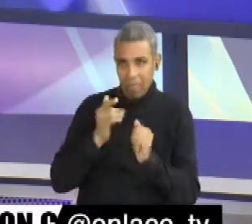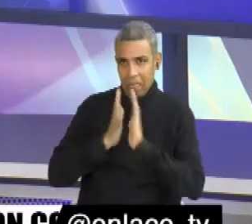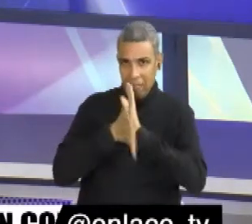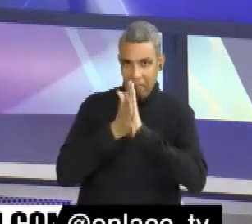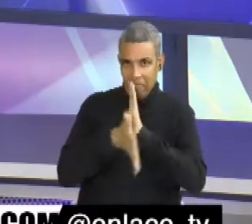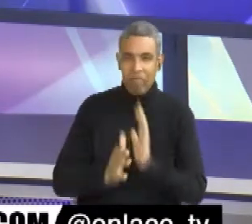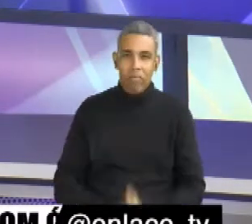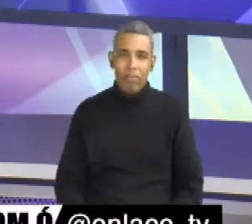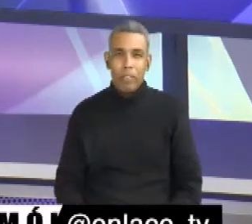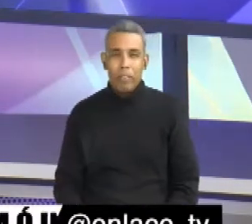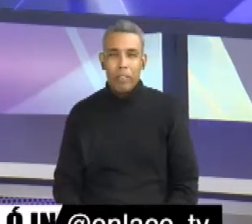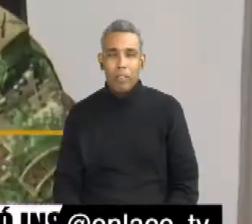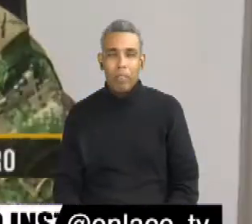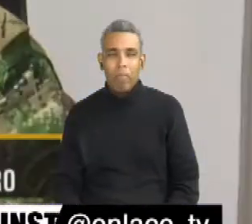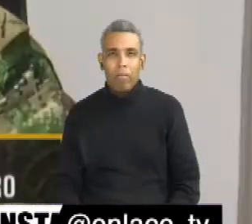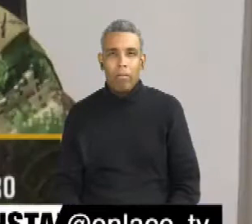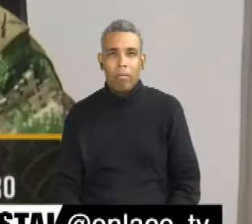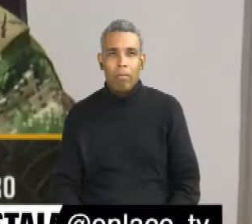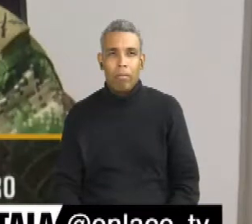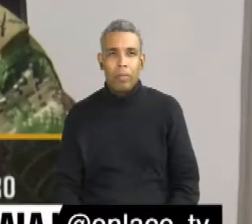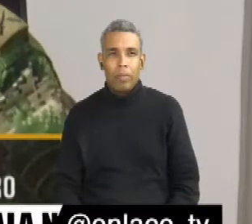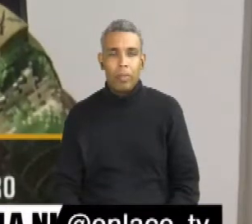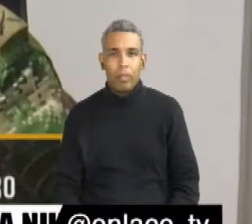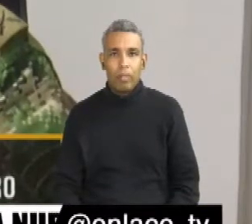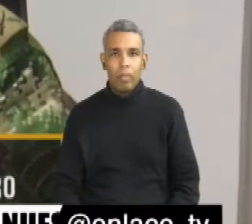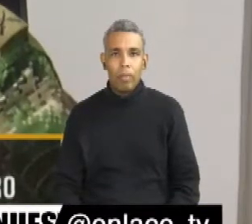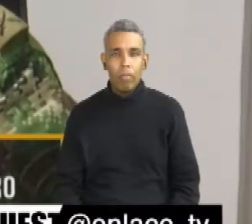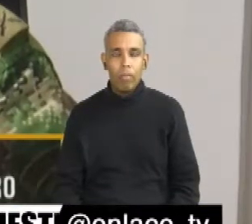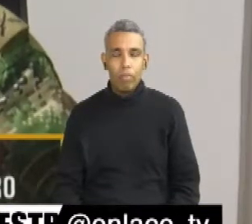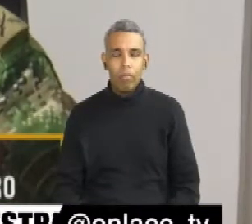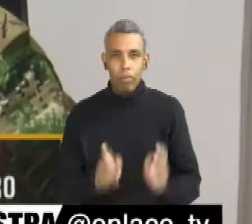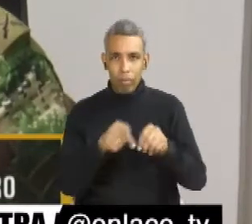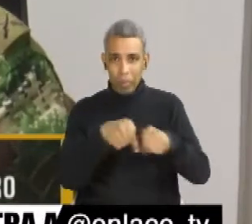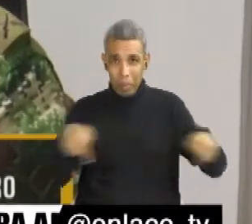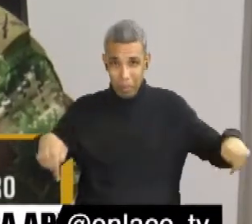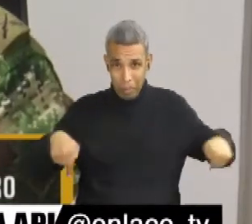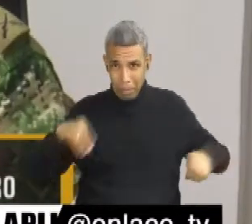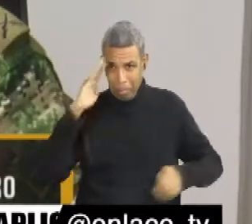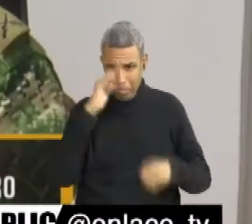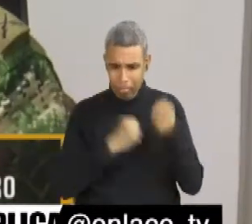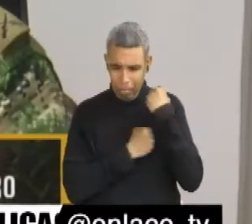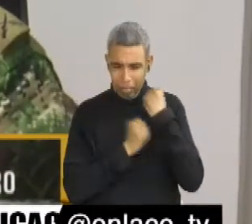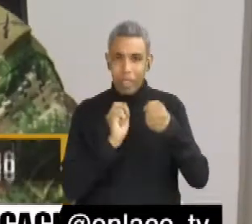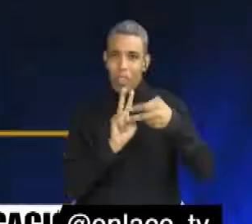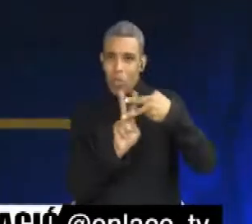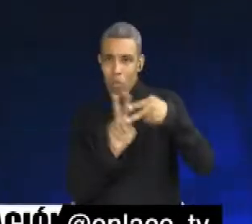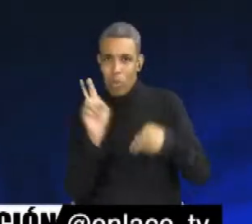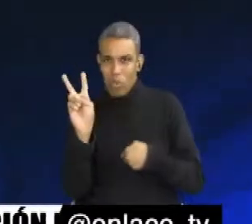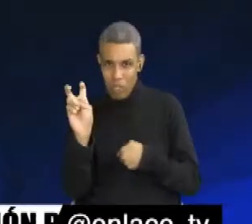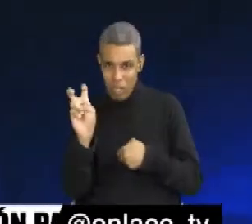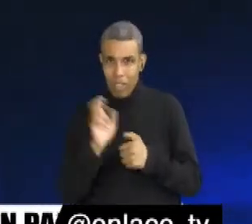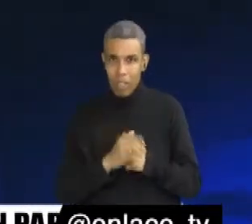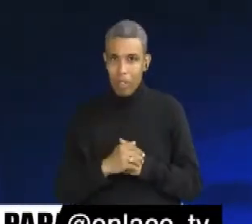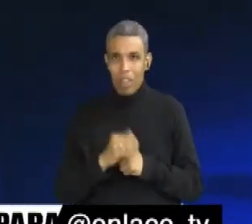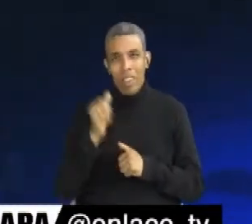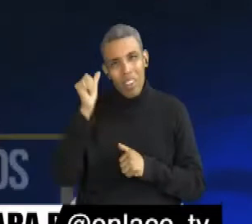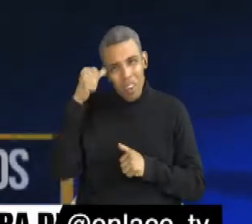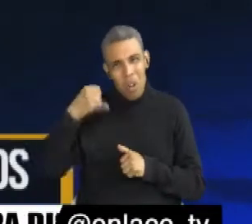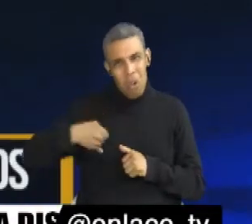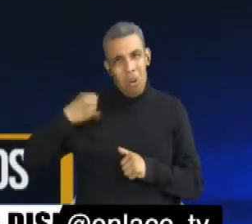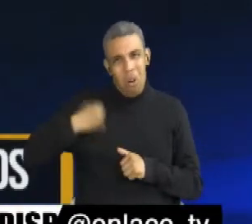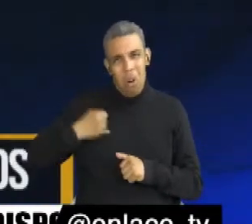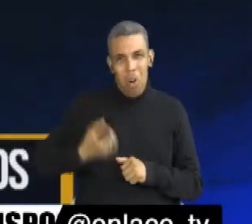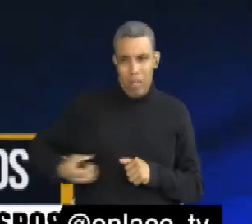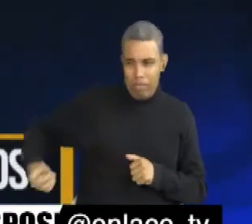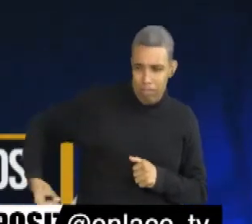informados del hecho. El comandante del Batallón Energético y Vial número 7, en diálogo con Enlace Noticias, expuso lo sucedido en los hechos en los que